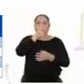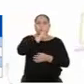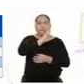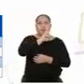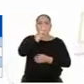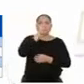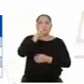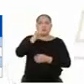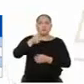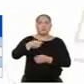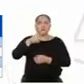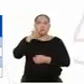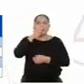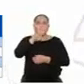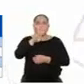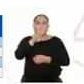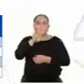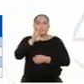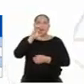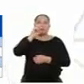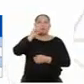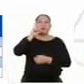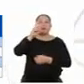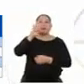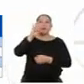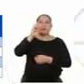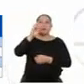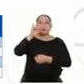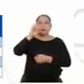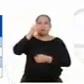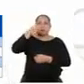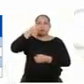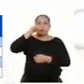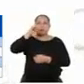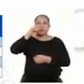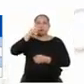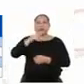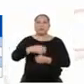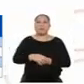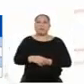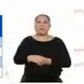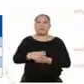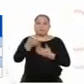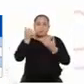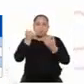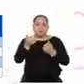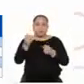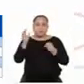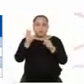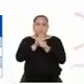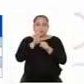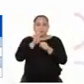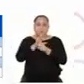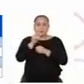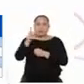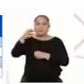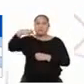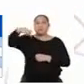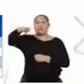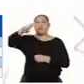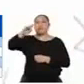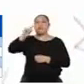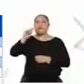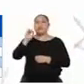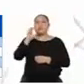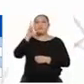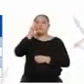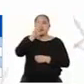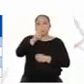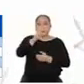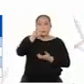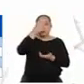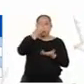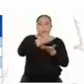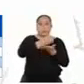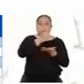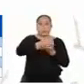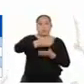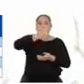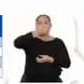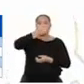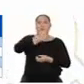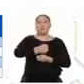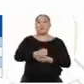,4 gramos de carbohidratos. Ahora, me toca hallar el total de proteínas. 3 tazas de leche